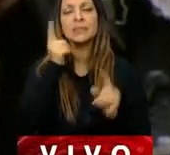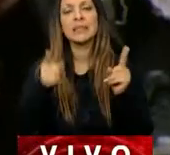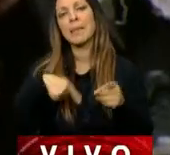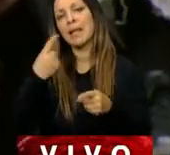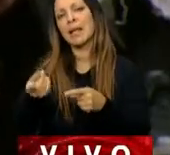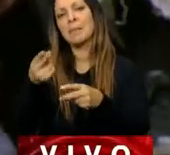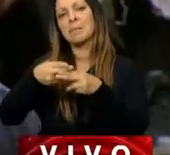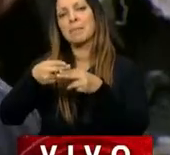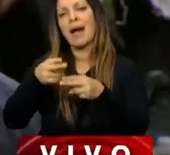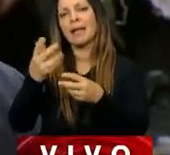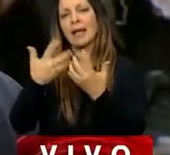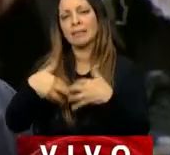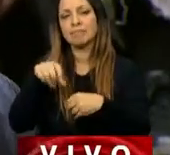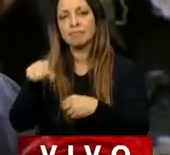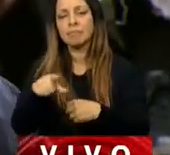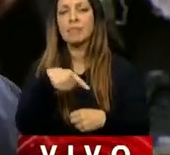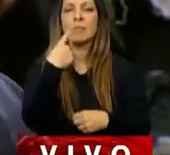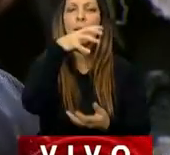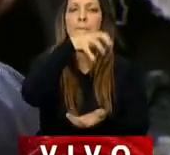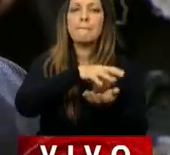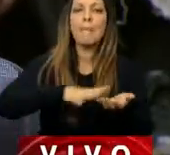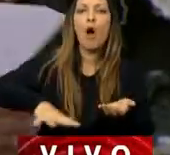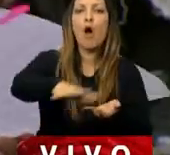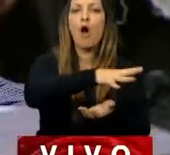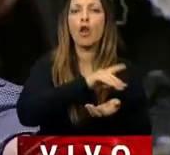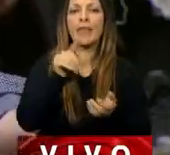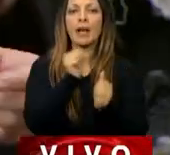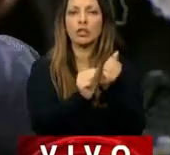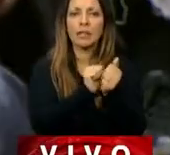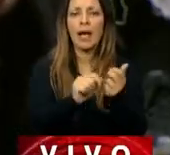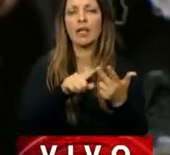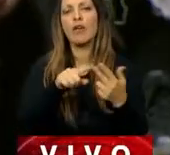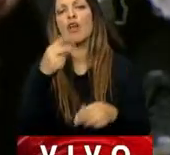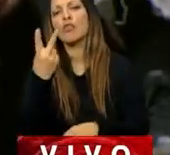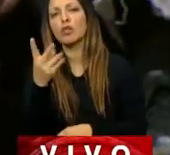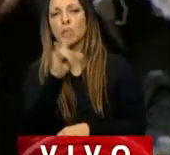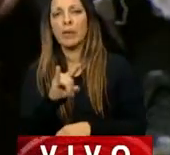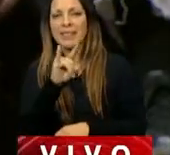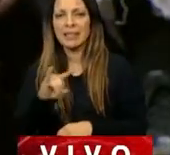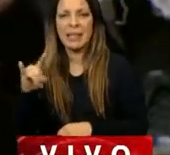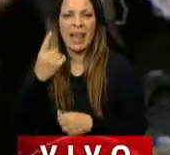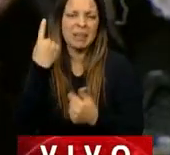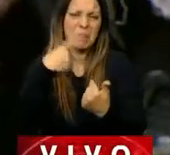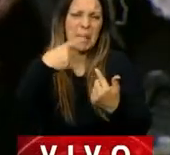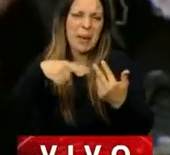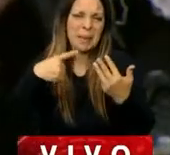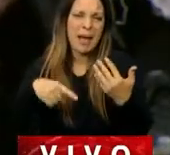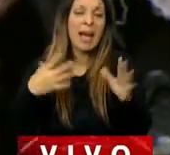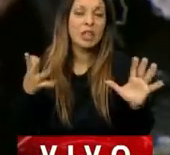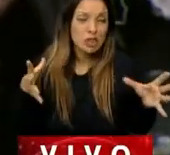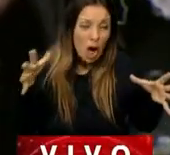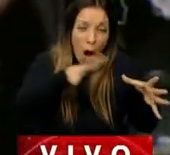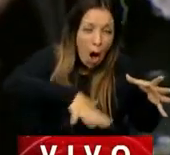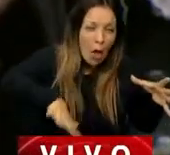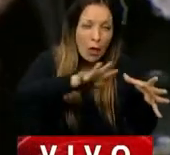Litoral, está el Polo Tecnológico de Rosario, 2 universidades nacionales. Es decir, la clave no son los